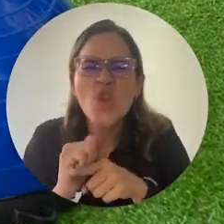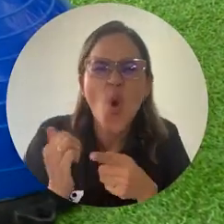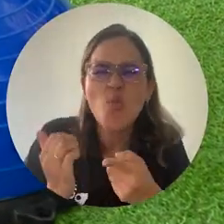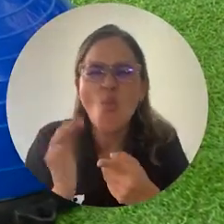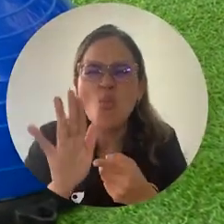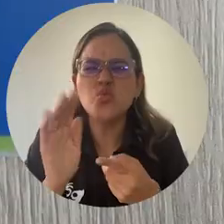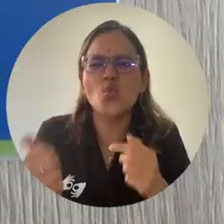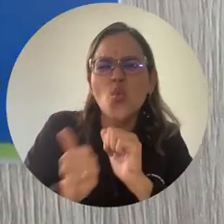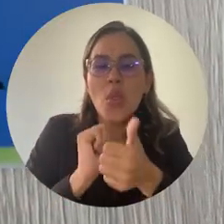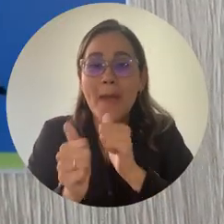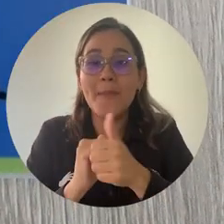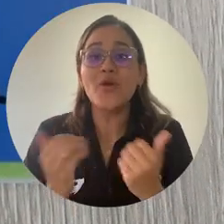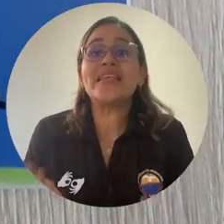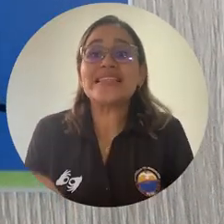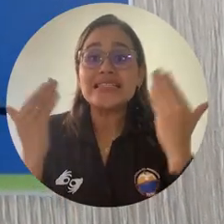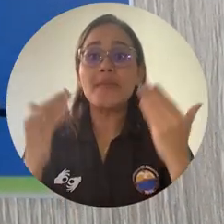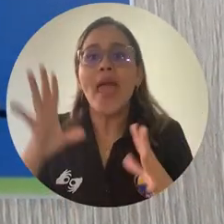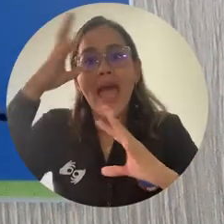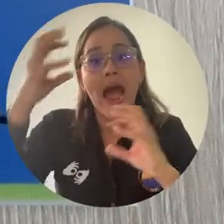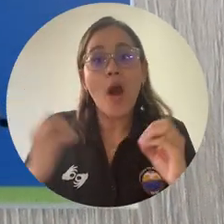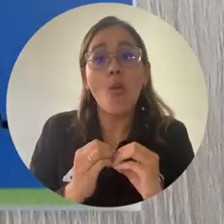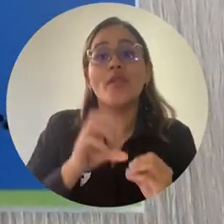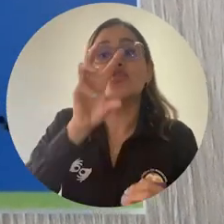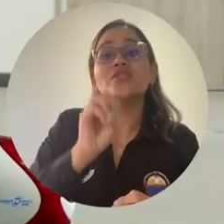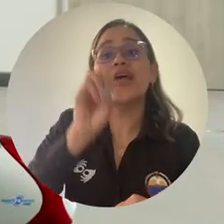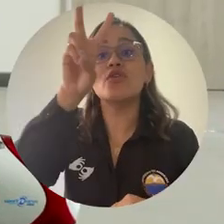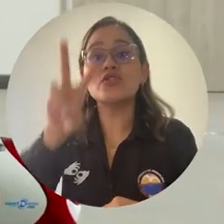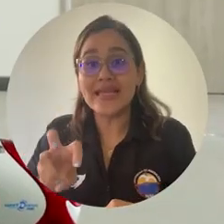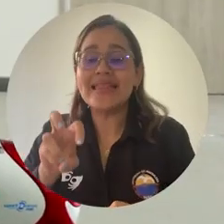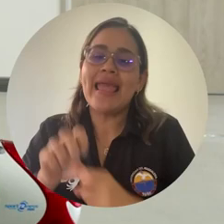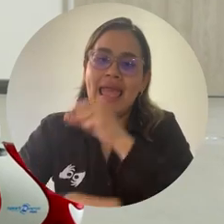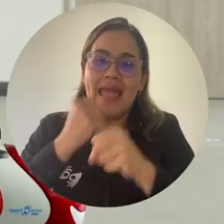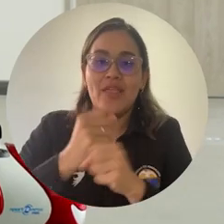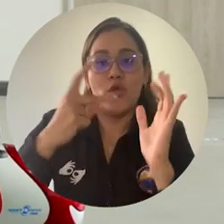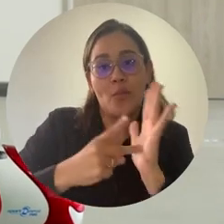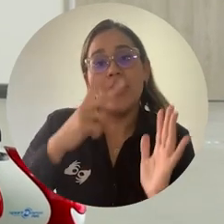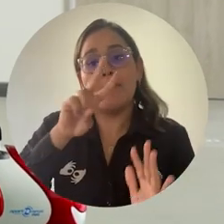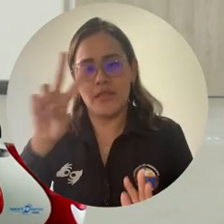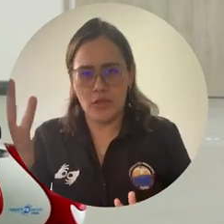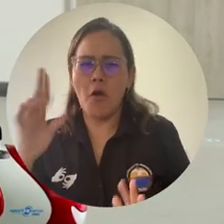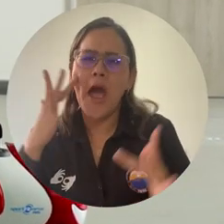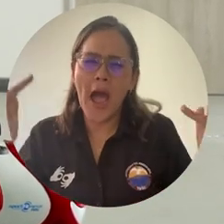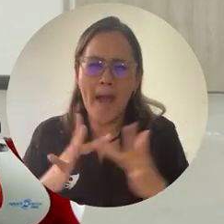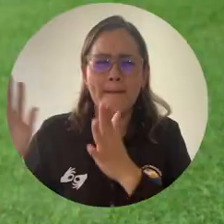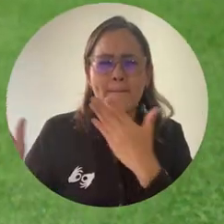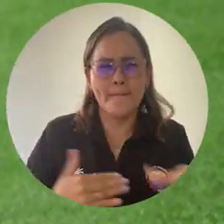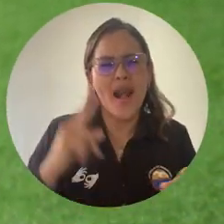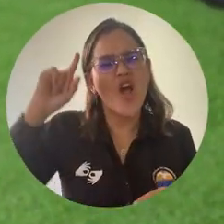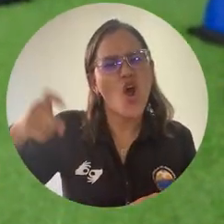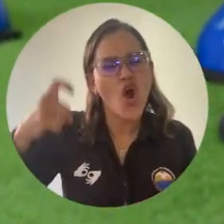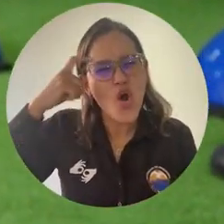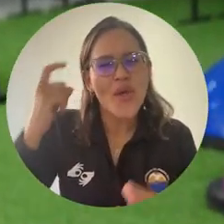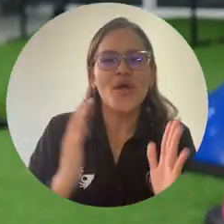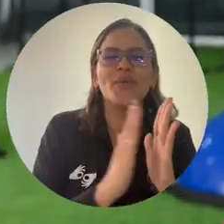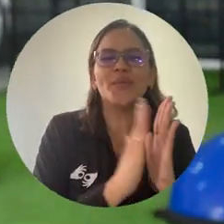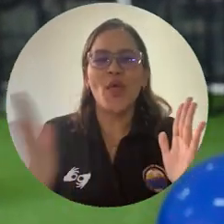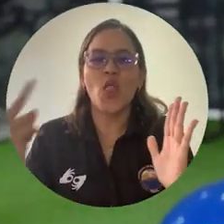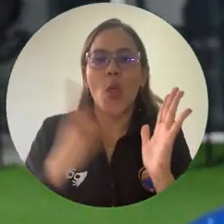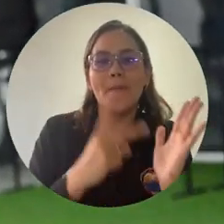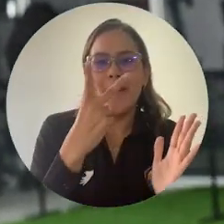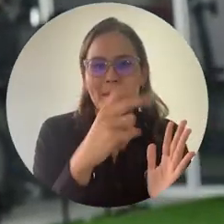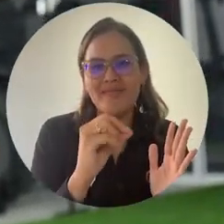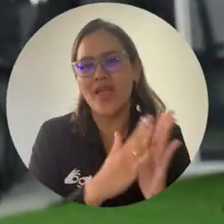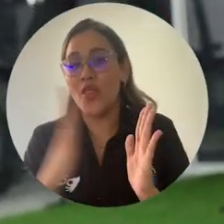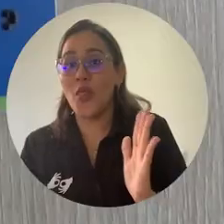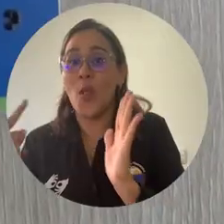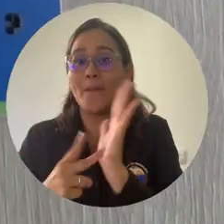a los propósitos del Plan de Desarrollo Universitario 2020-2030 para realizar estudios a los deportistas formativos y competitivos con